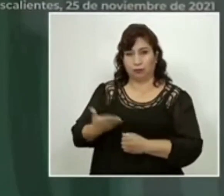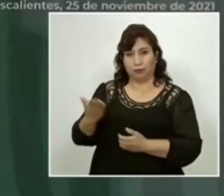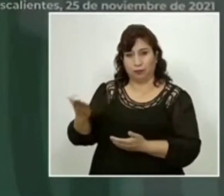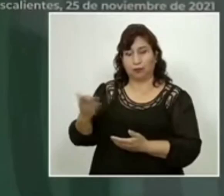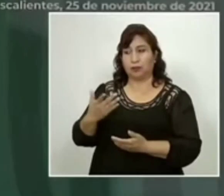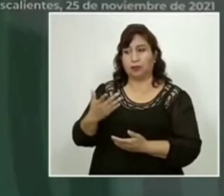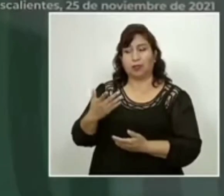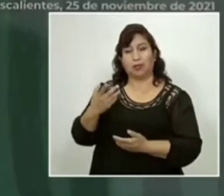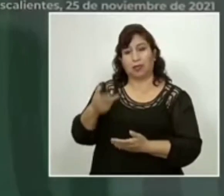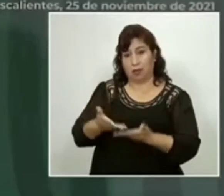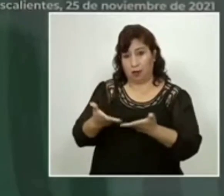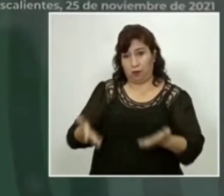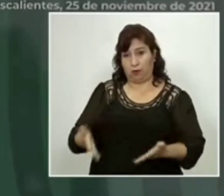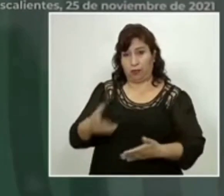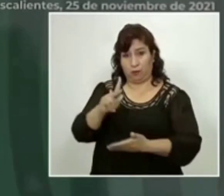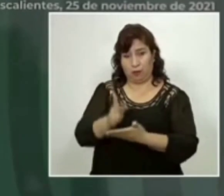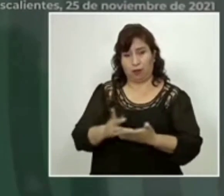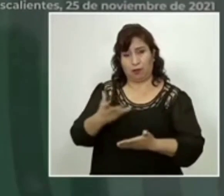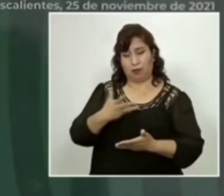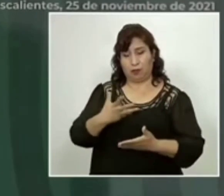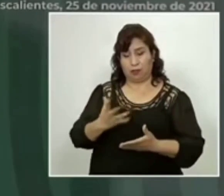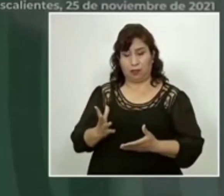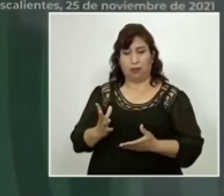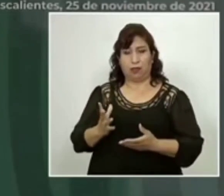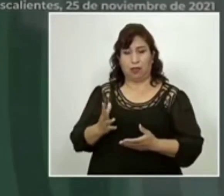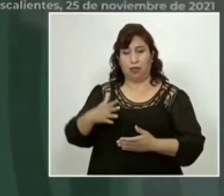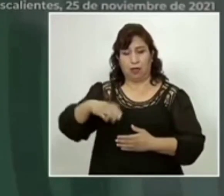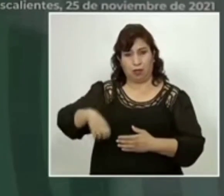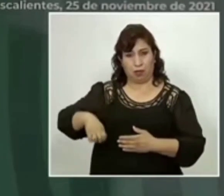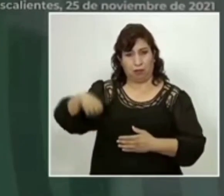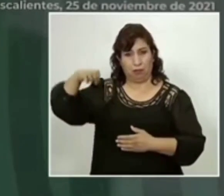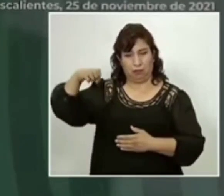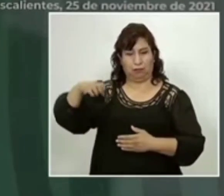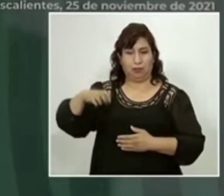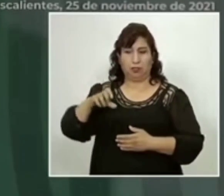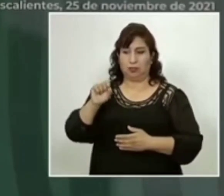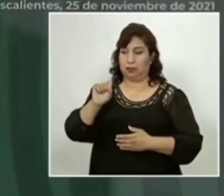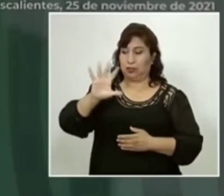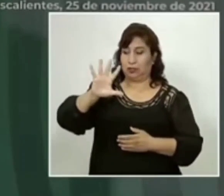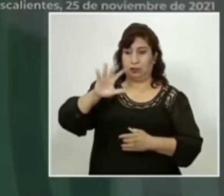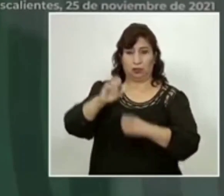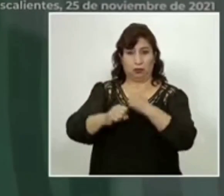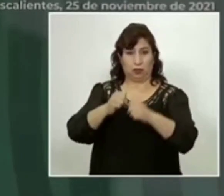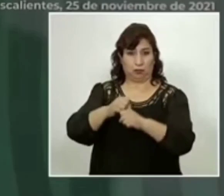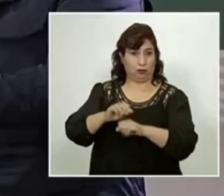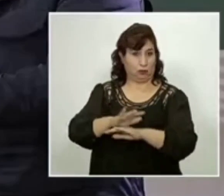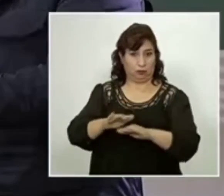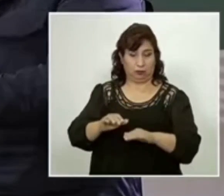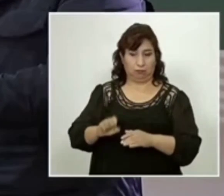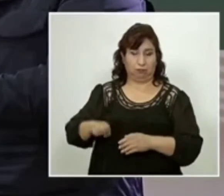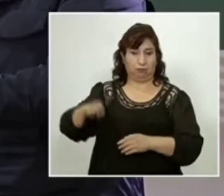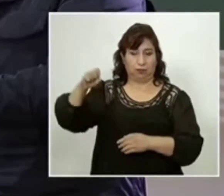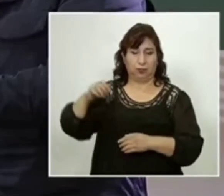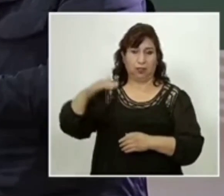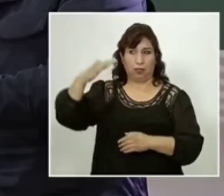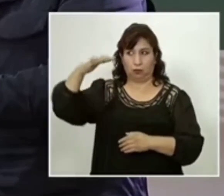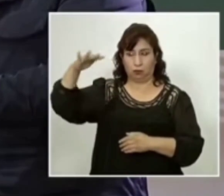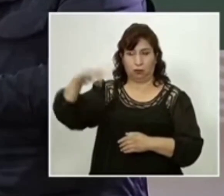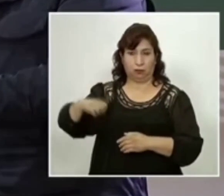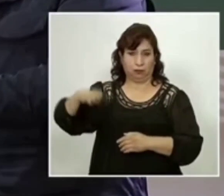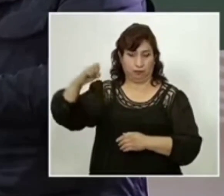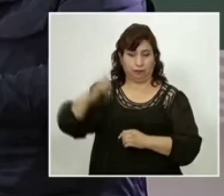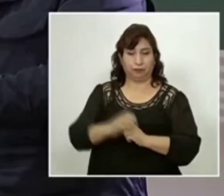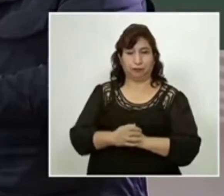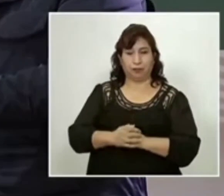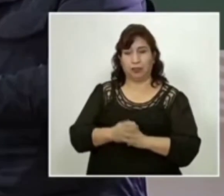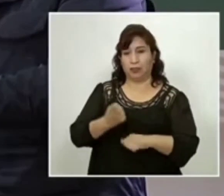que ahora el programa incluye adultos mayores a partir de los 65 años de edad. Este año, en